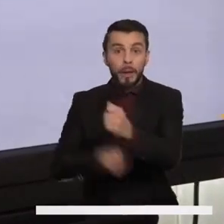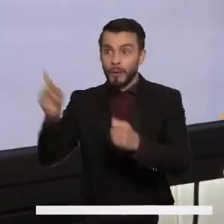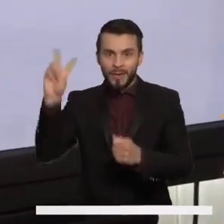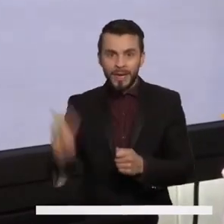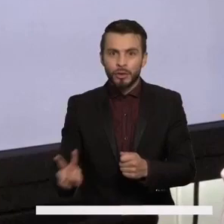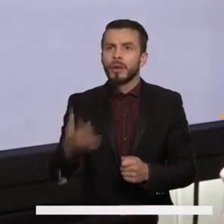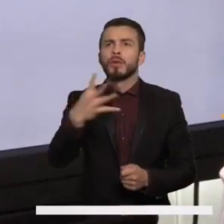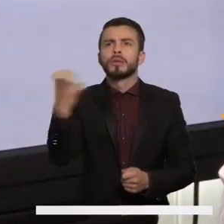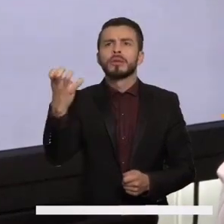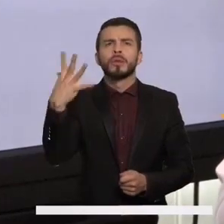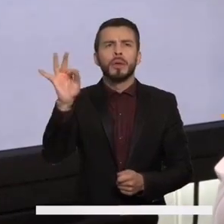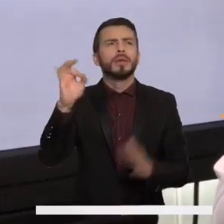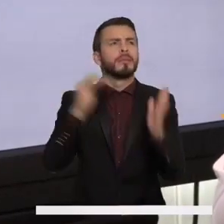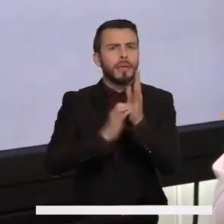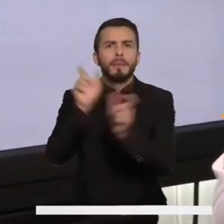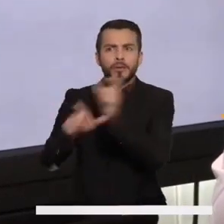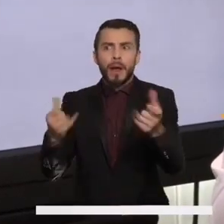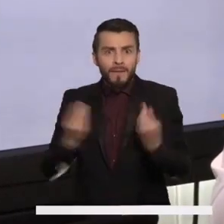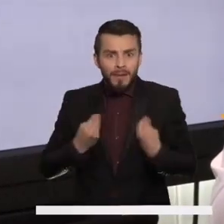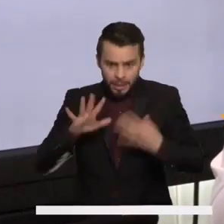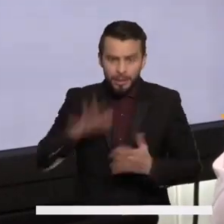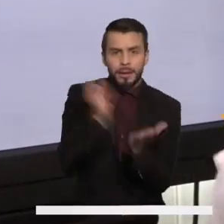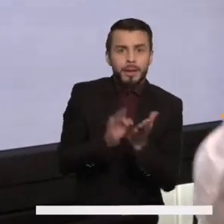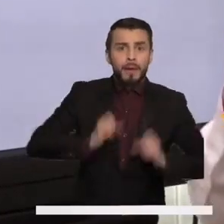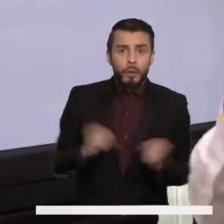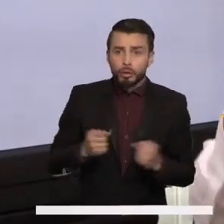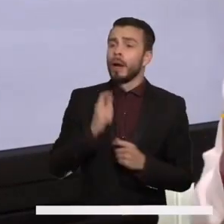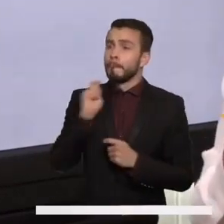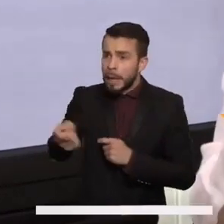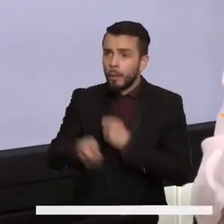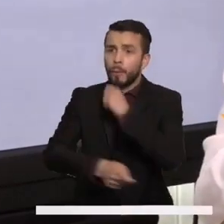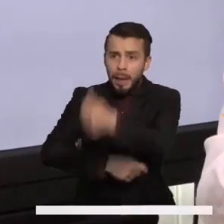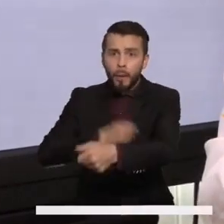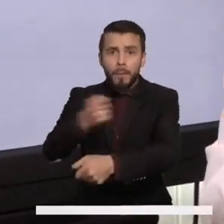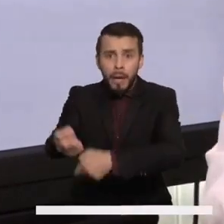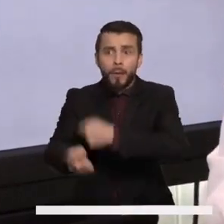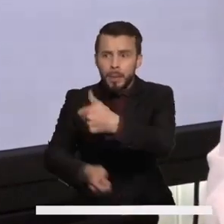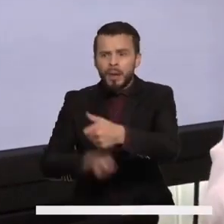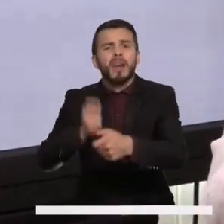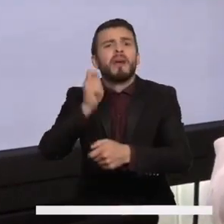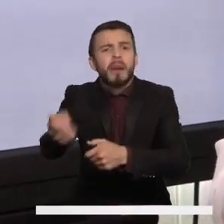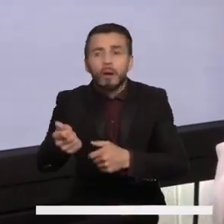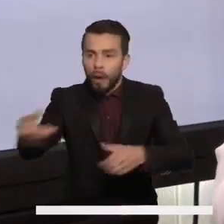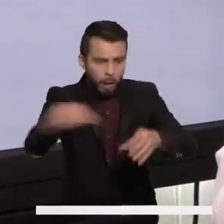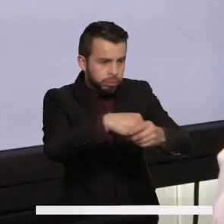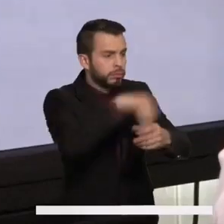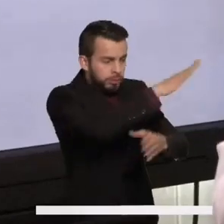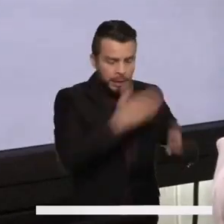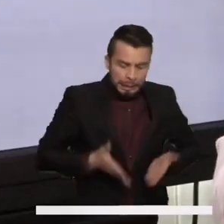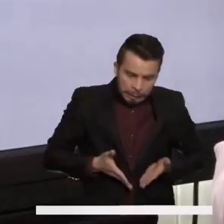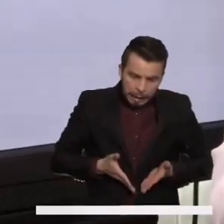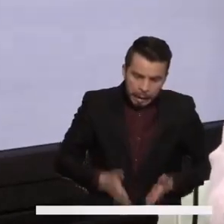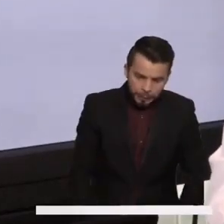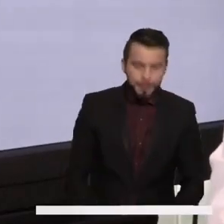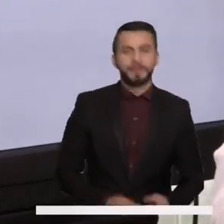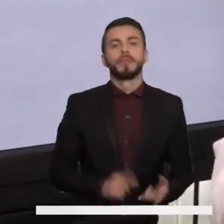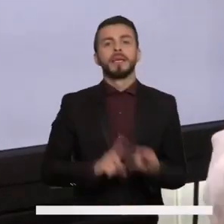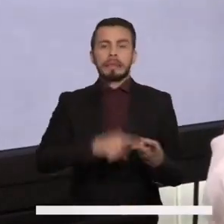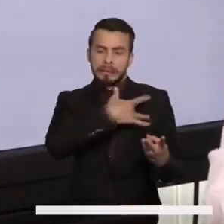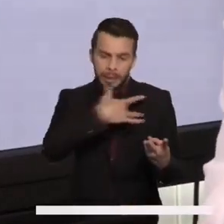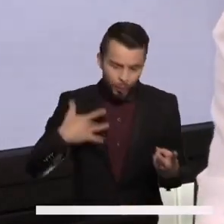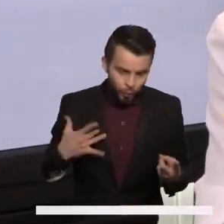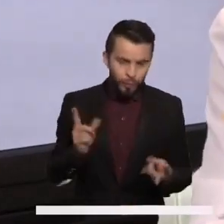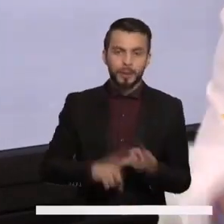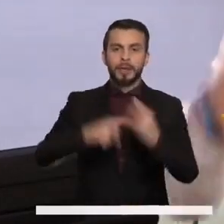personas de venezuela les pagamos el parto el nacimiento la salud el jardín